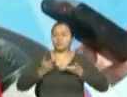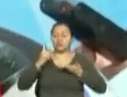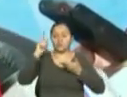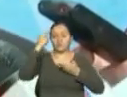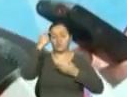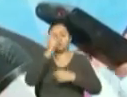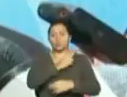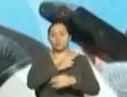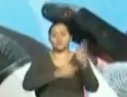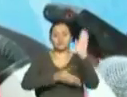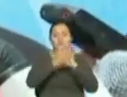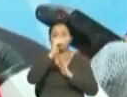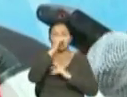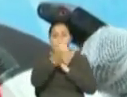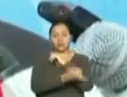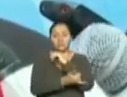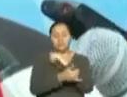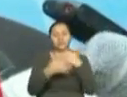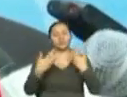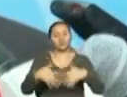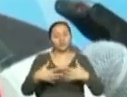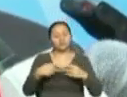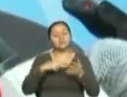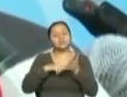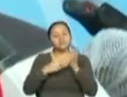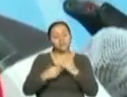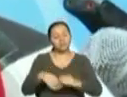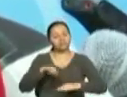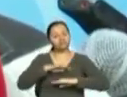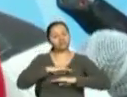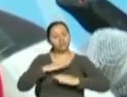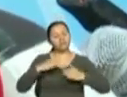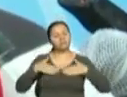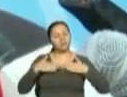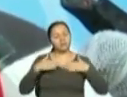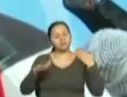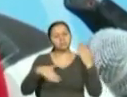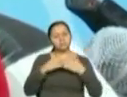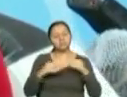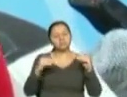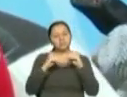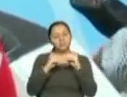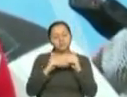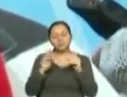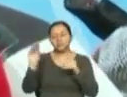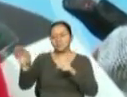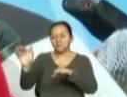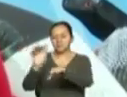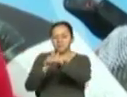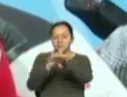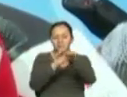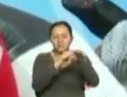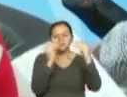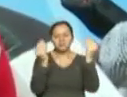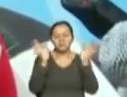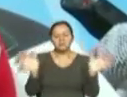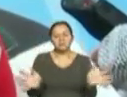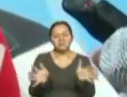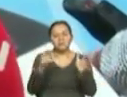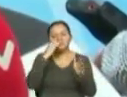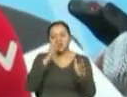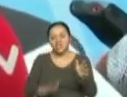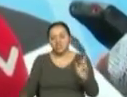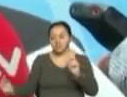universidad tan prestigiosa, yo creo que es una dicha, es una felicidad muy, muy grande. Yo creo que motiva a los demás jóvenes a los niños a